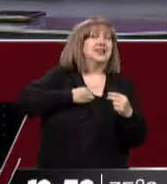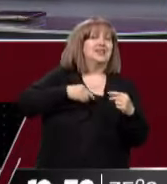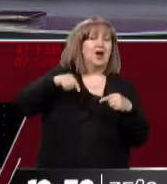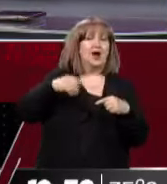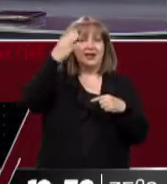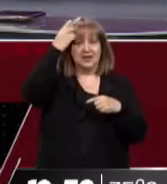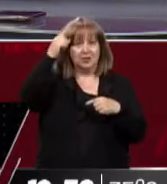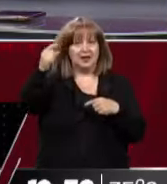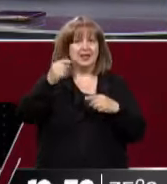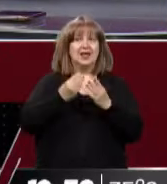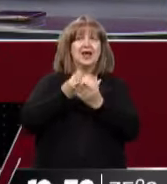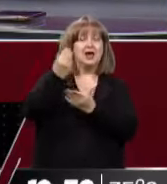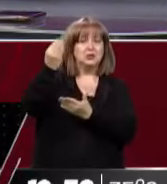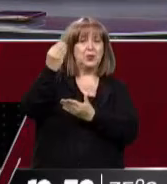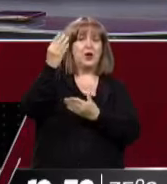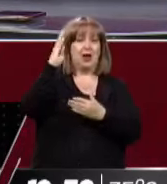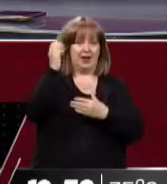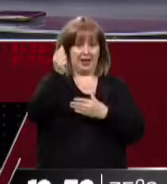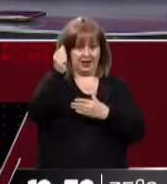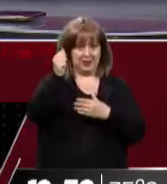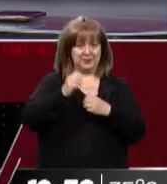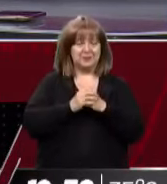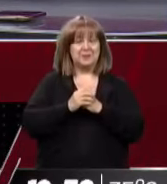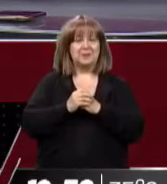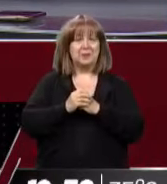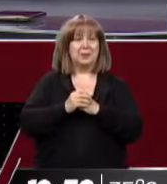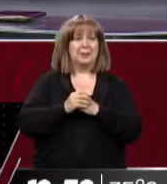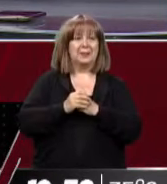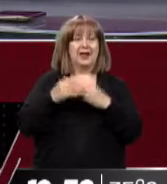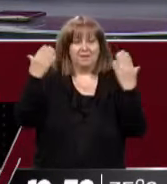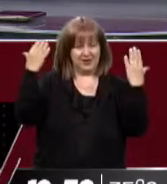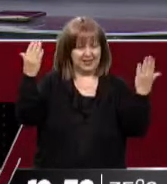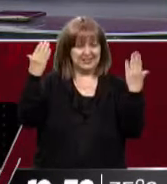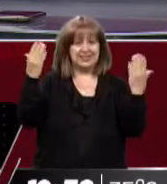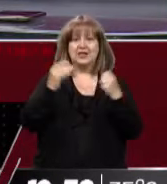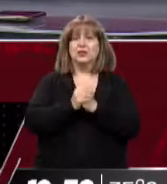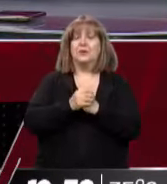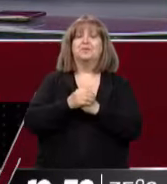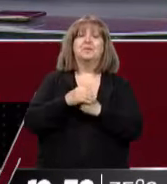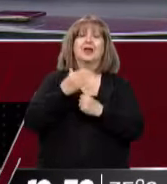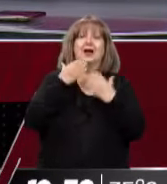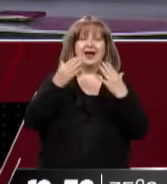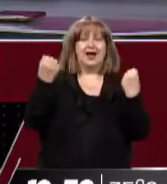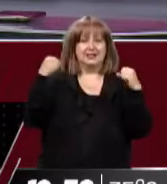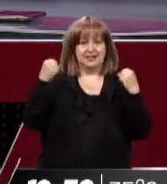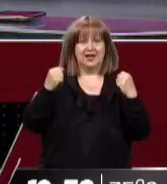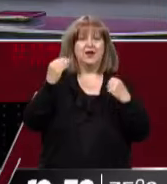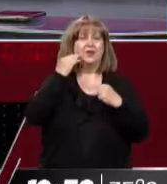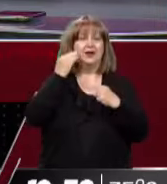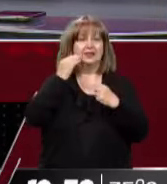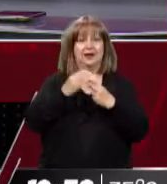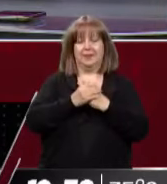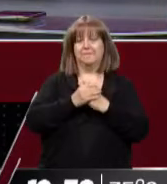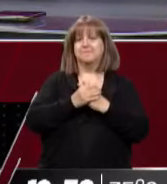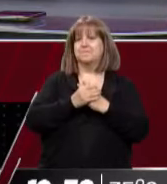para San Martín y para ustedes Damián y toti felicitaciones qué tal Bueno gracias Tano buenas tardes buenas tardes Sí